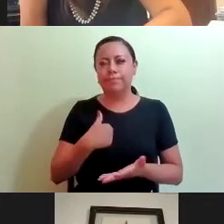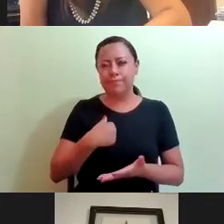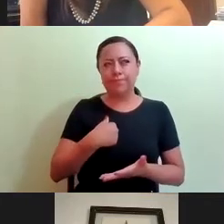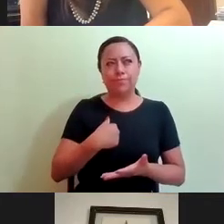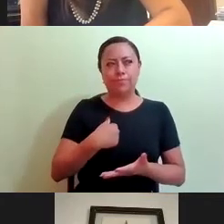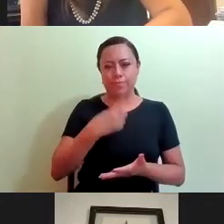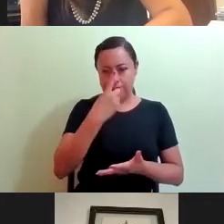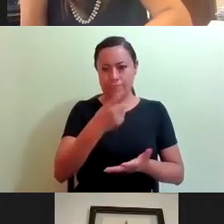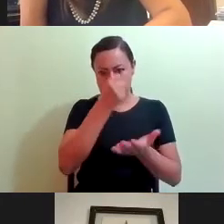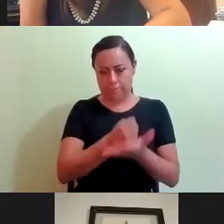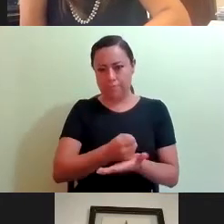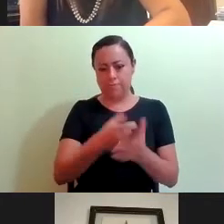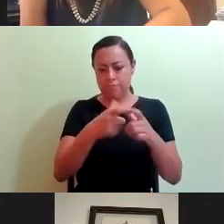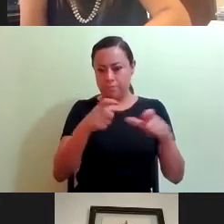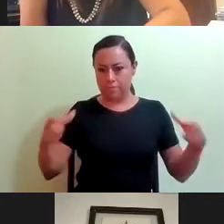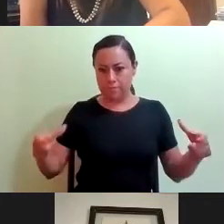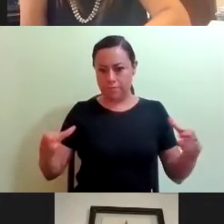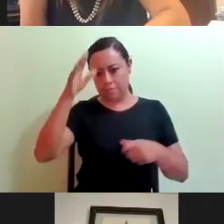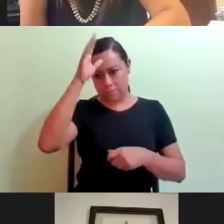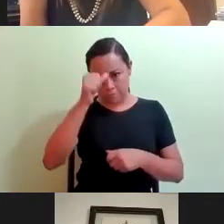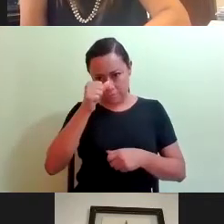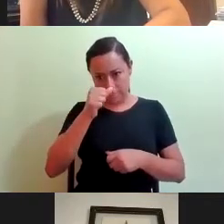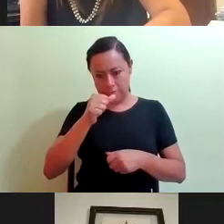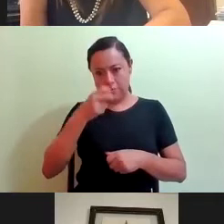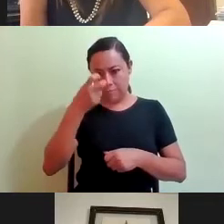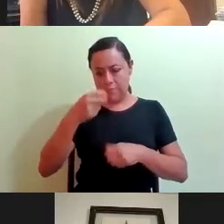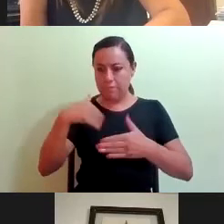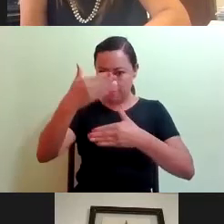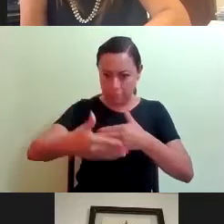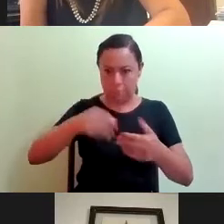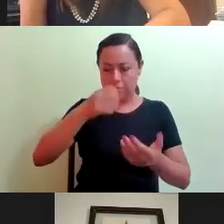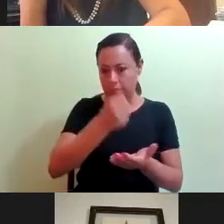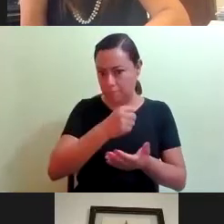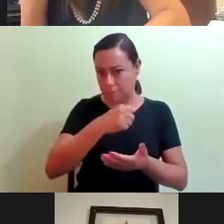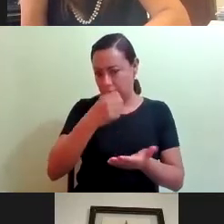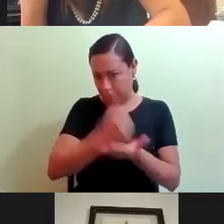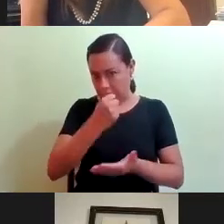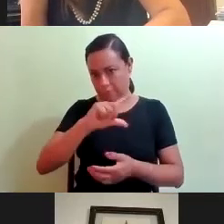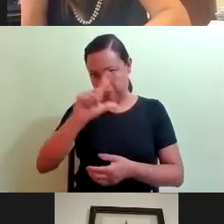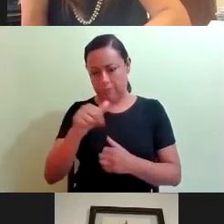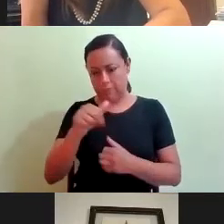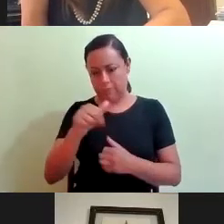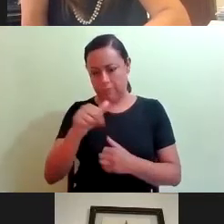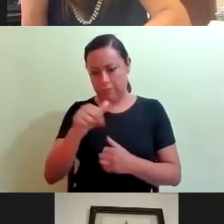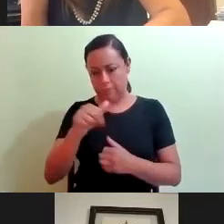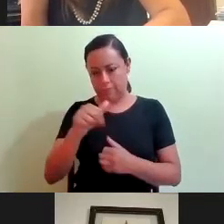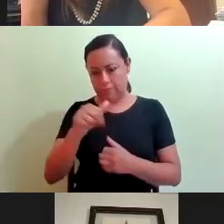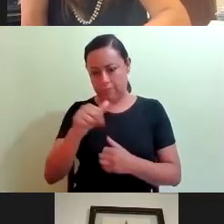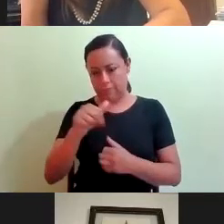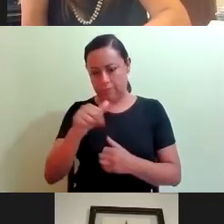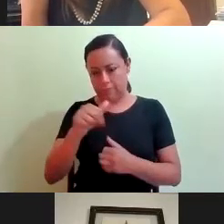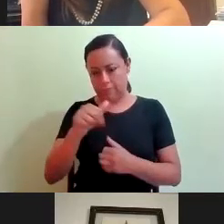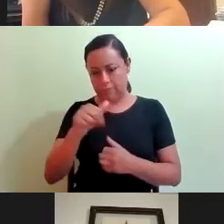mayoría o por unanimidad, es un calificativo posterior a la aprobación. Eso, bueno, pues lo podemos ver en todos los trabajos de comisiones y